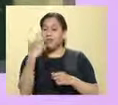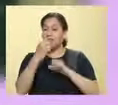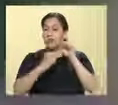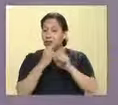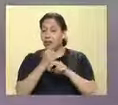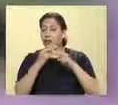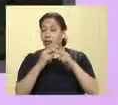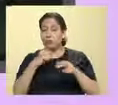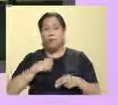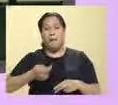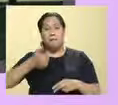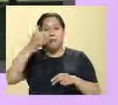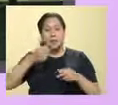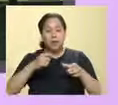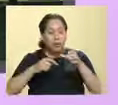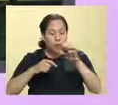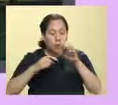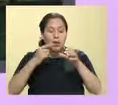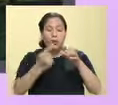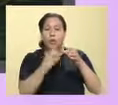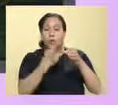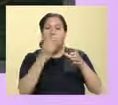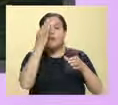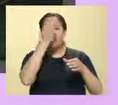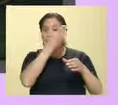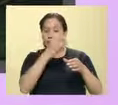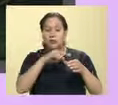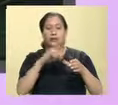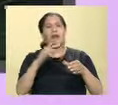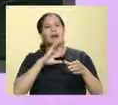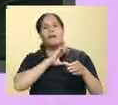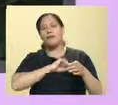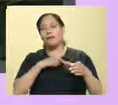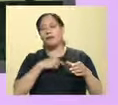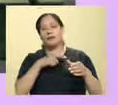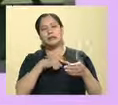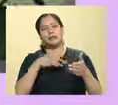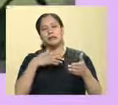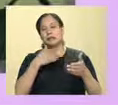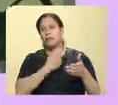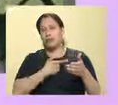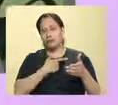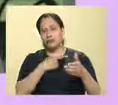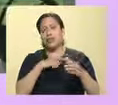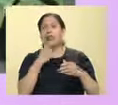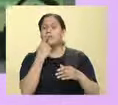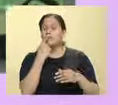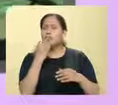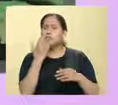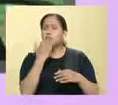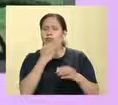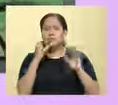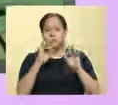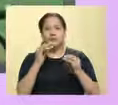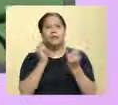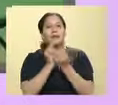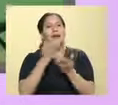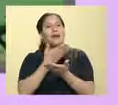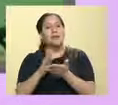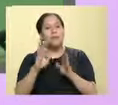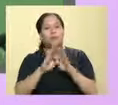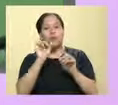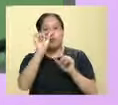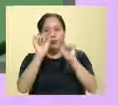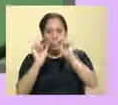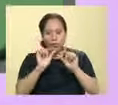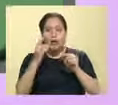que yo probé por primera vez la malteada de fresa y se convirtió en mi favorita. Me encanta porque el sabor es delicioso y además tiene